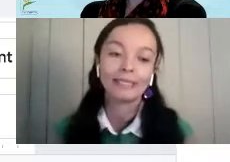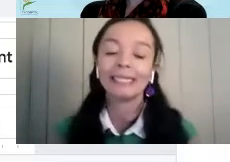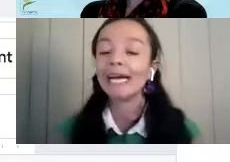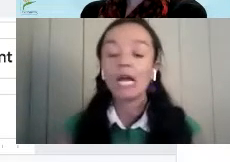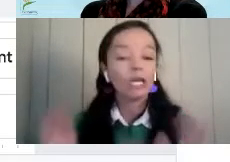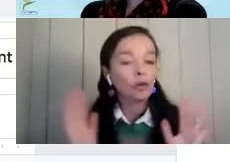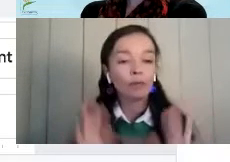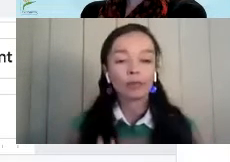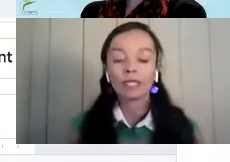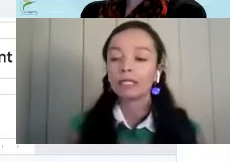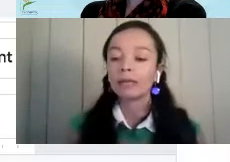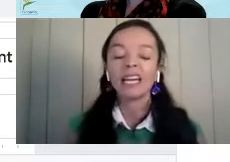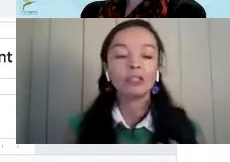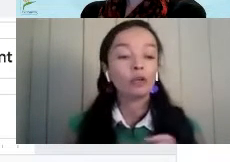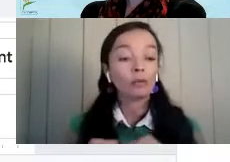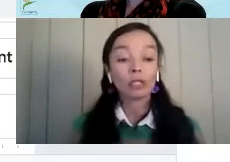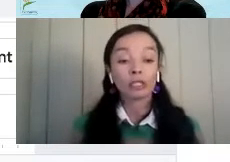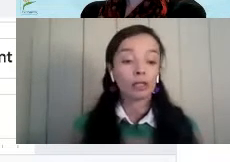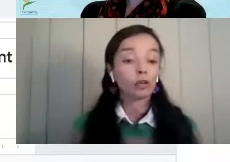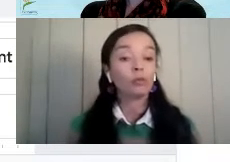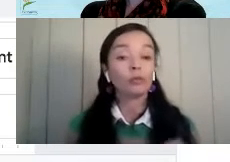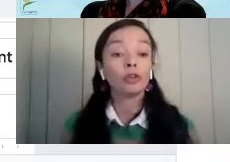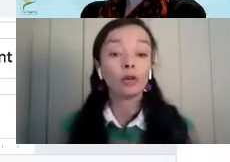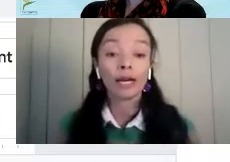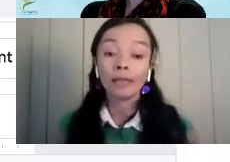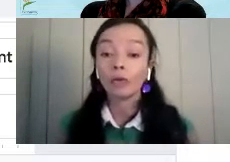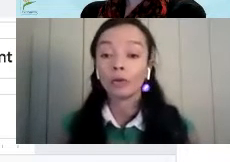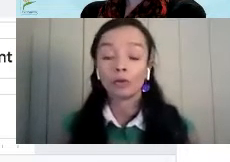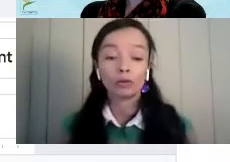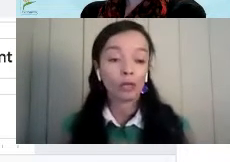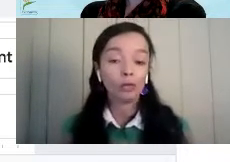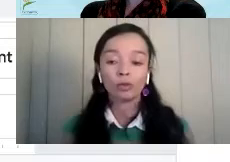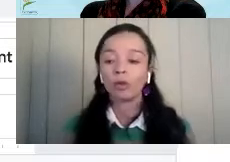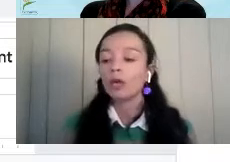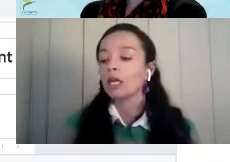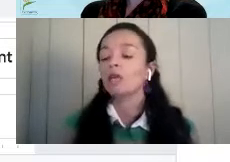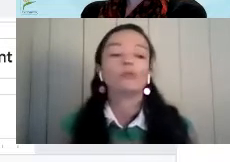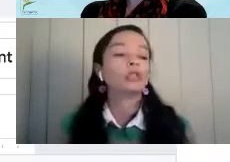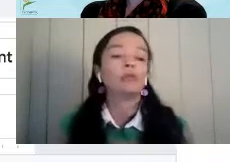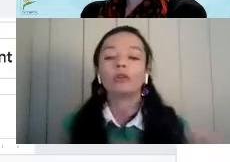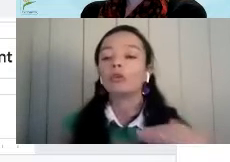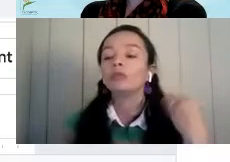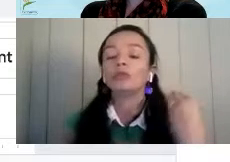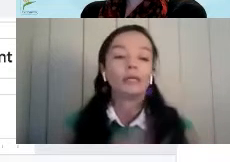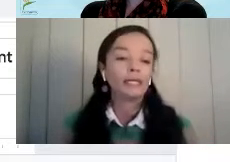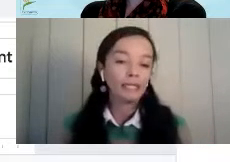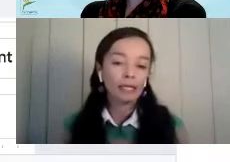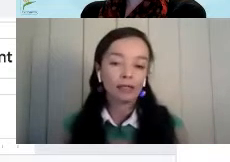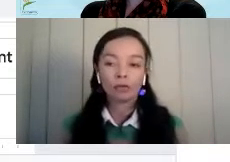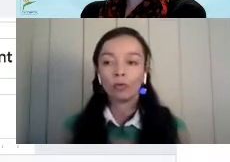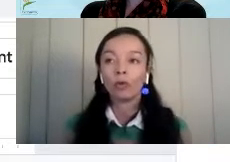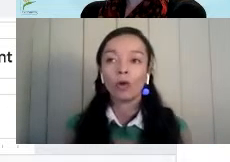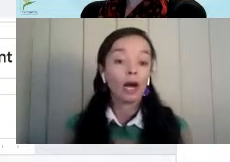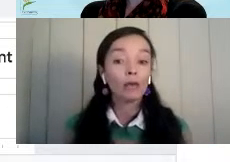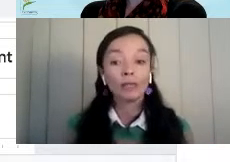la cabecita. No importa que esté pequeño, lo vamos a tratar como un niño grande o incluso un adulto. Y vamos a hablar cómo nos fue en el día.